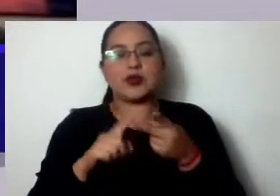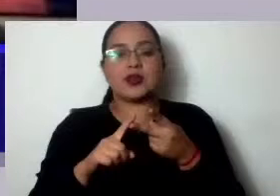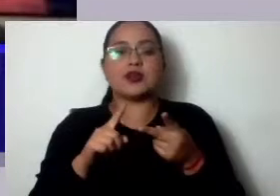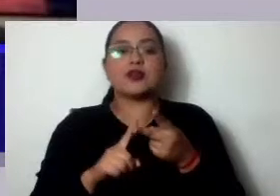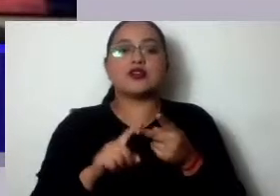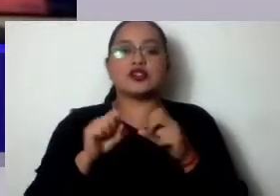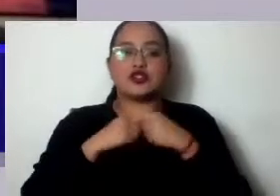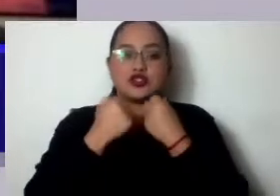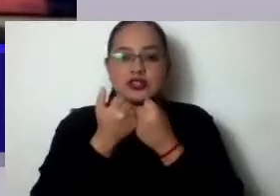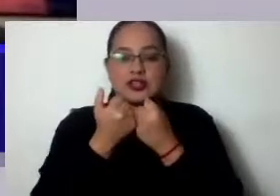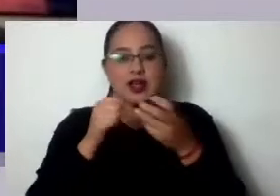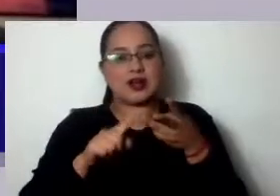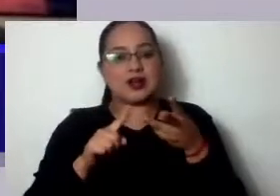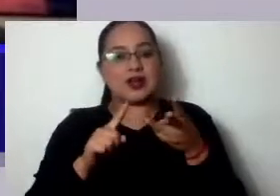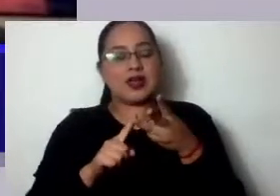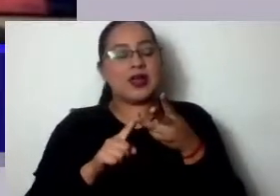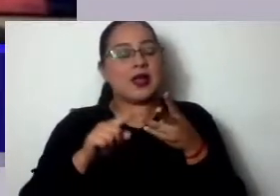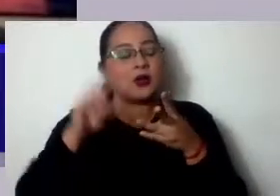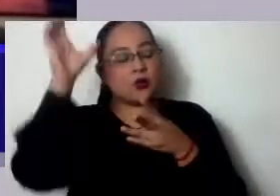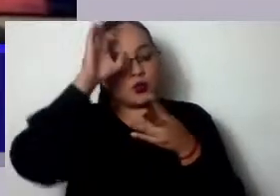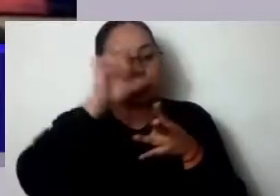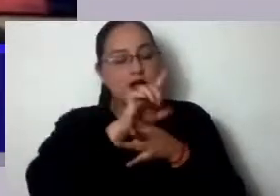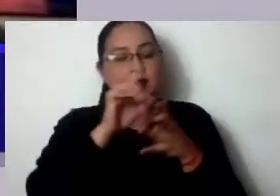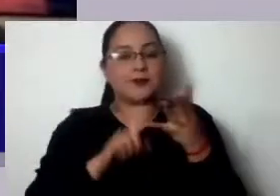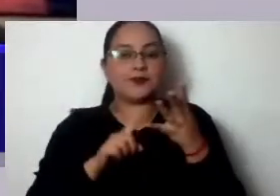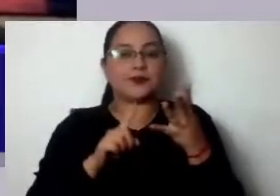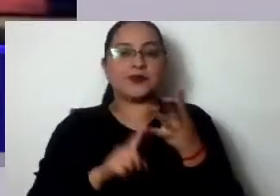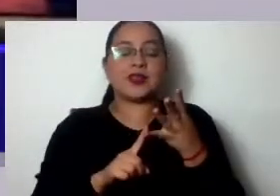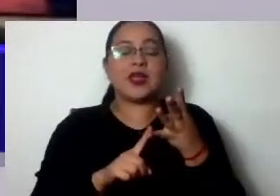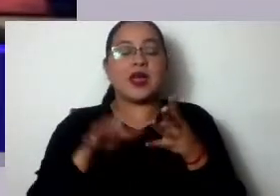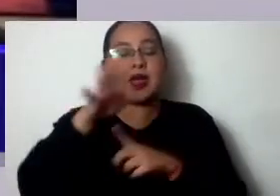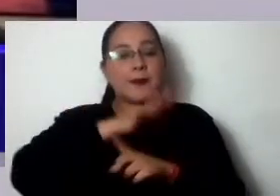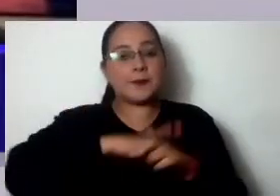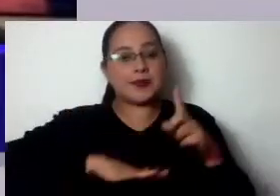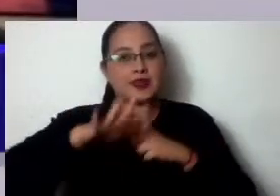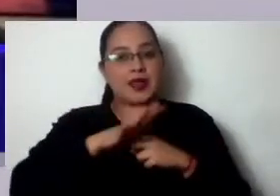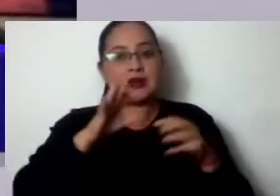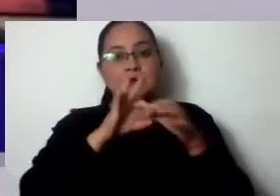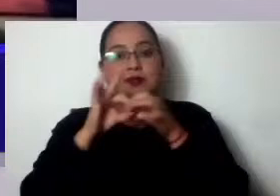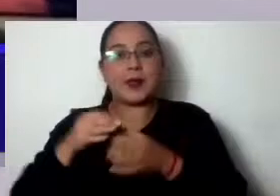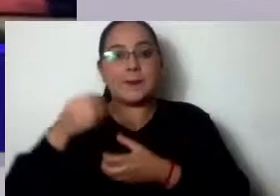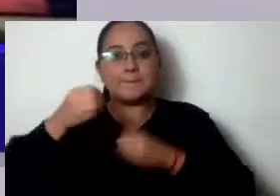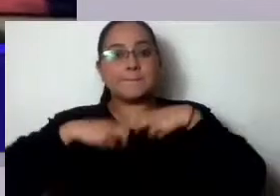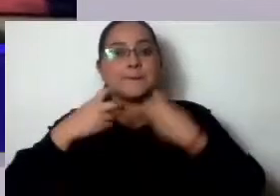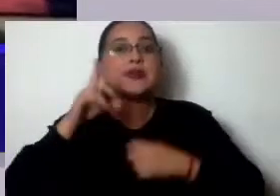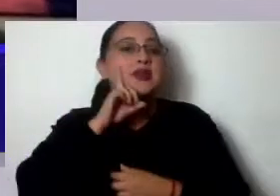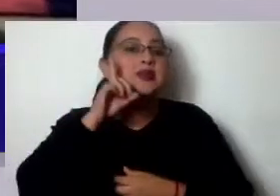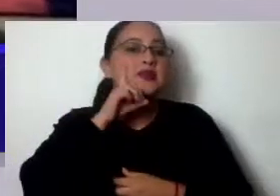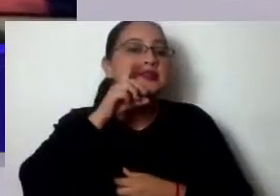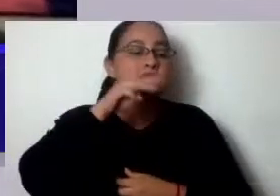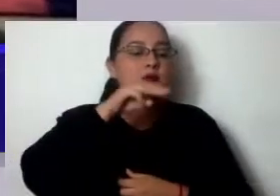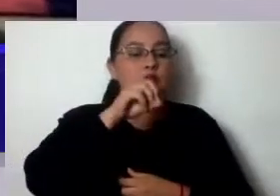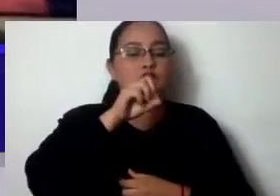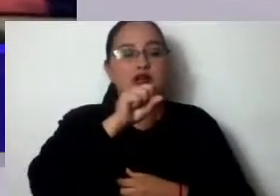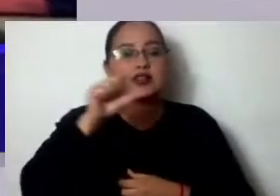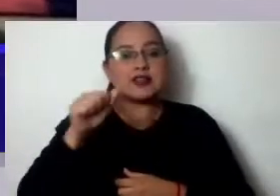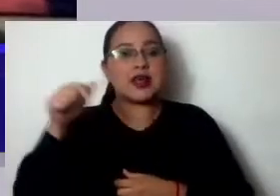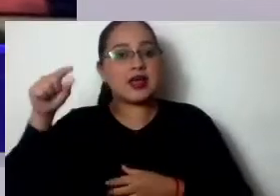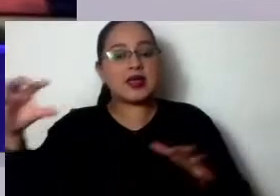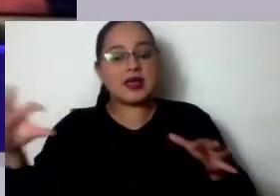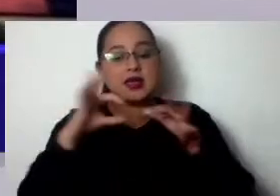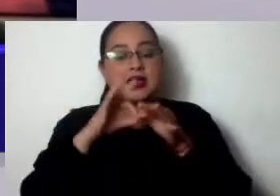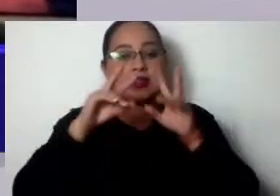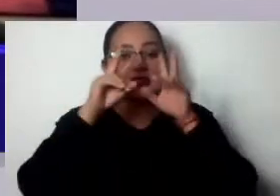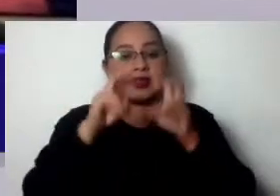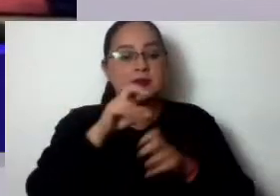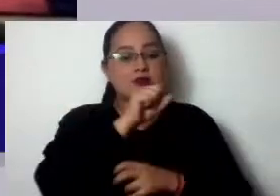la doctora de yasmín y esquivel moza en el marco del diplomado la suprema corte y los derechos humanos